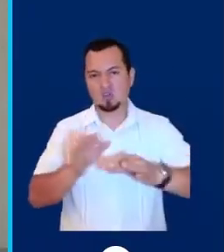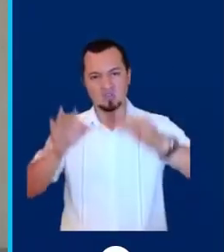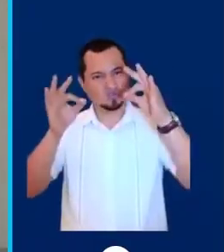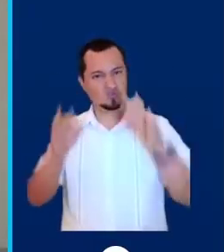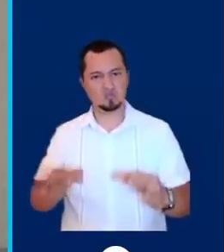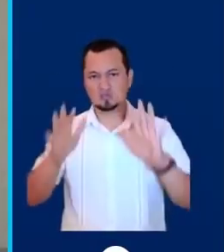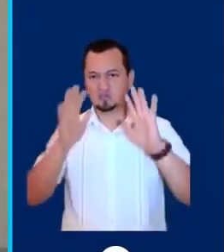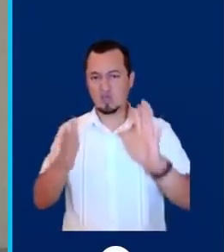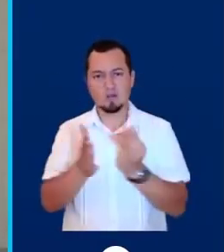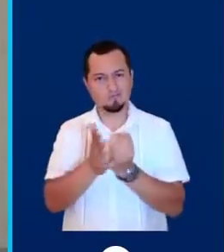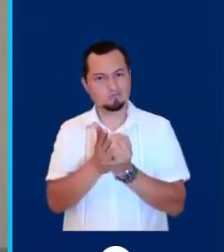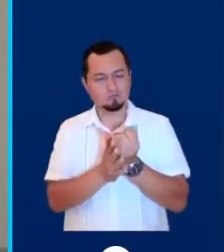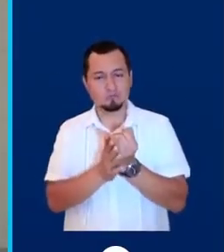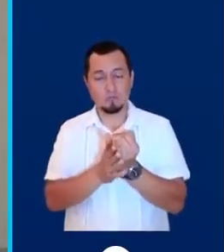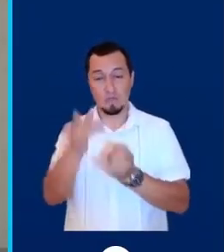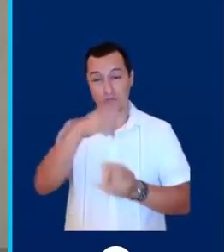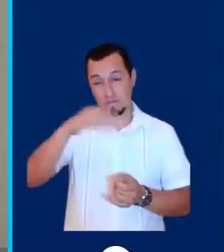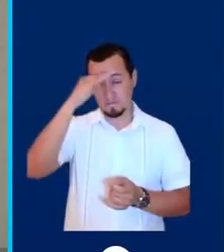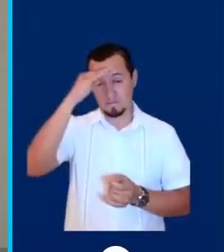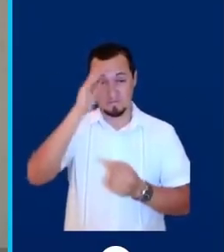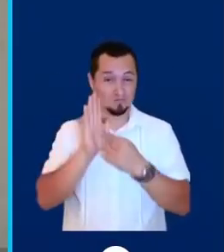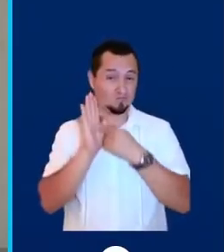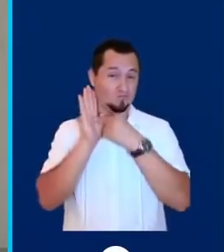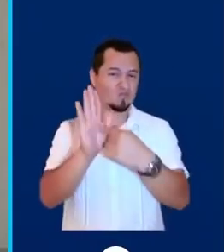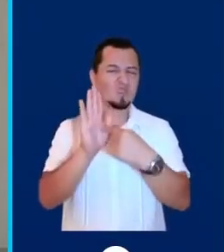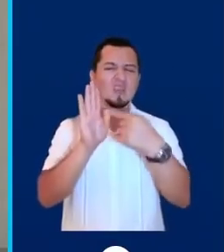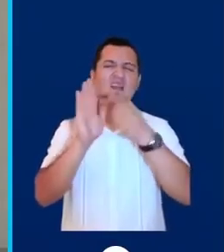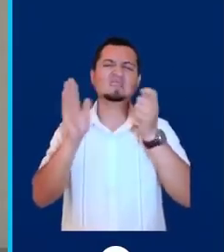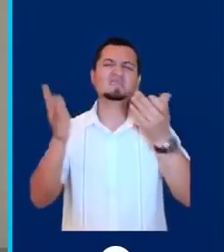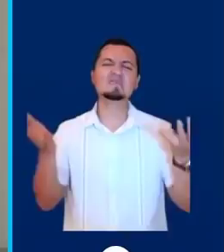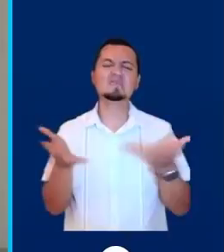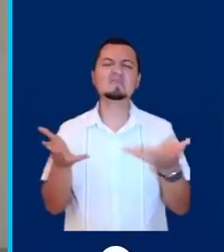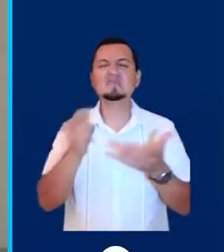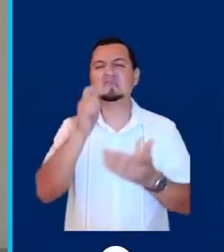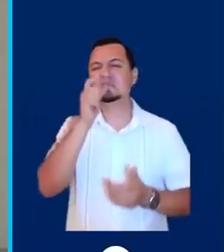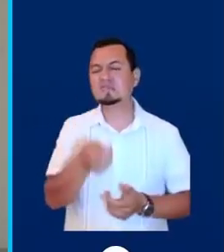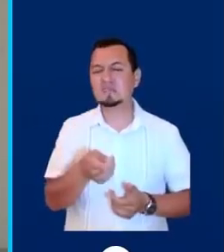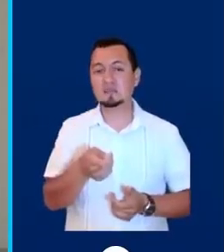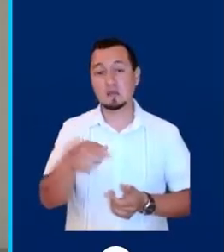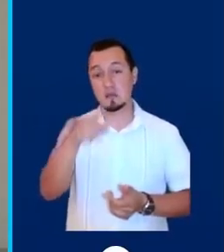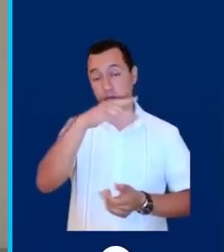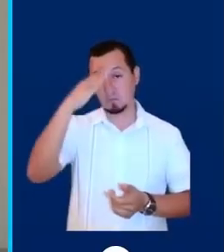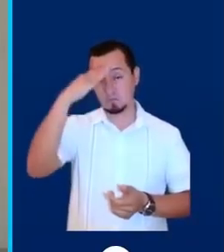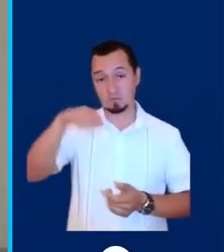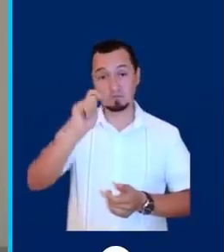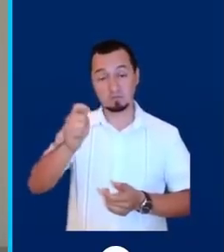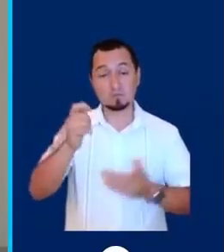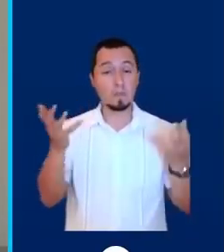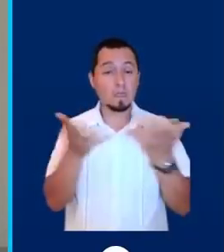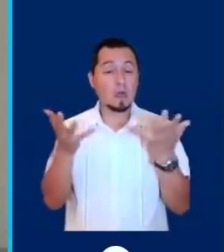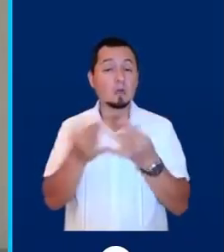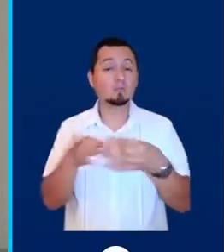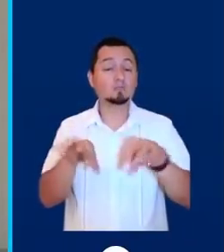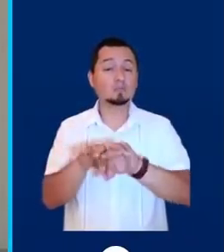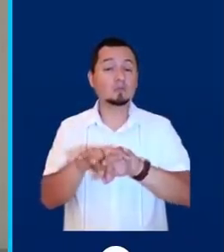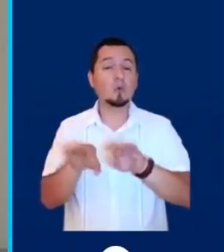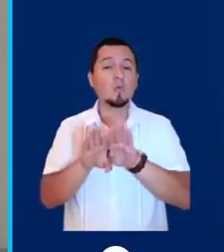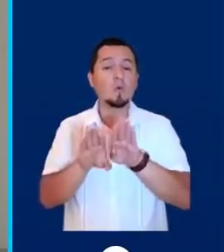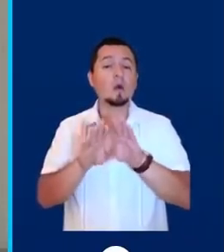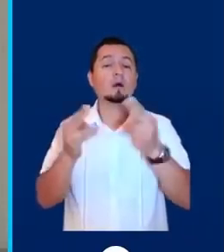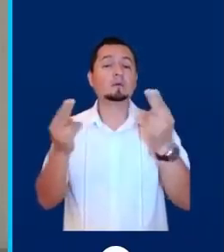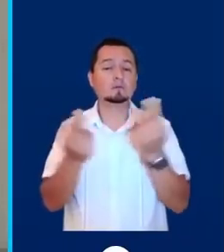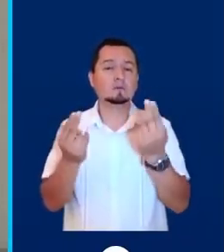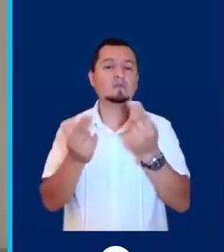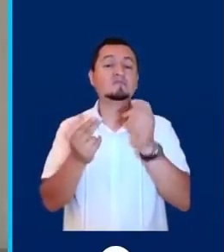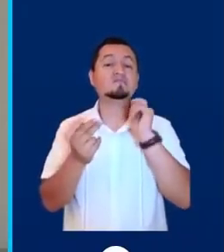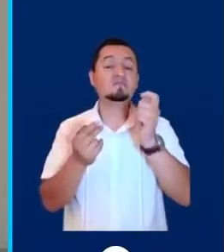que la estrategia que vamos a presentar está incluido como condición necesaria para poder dar